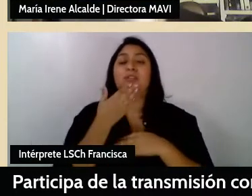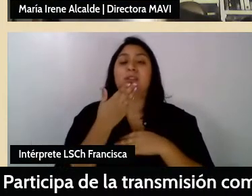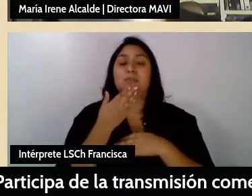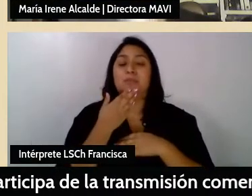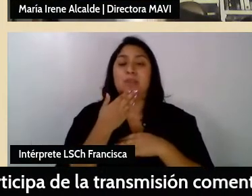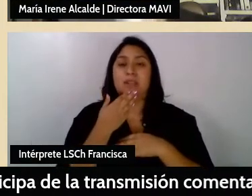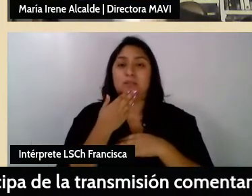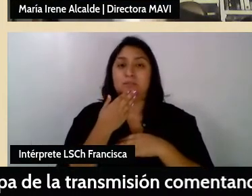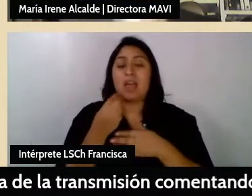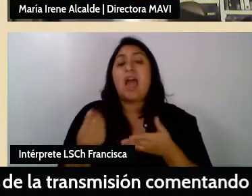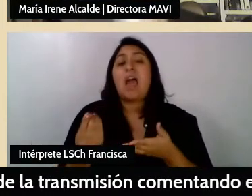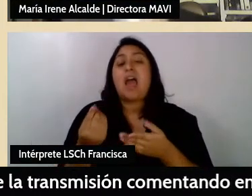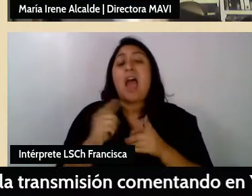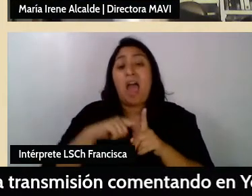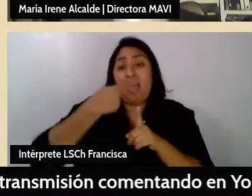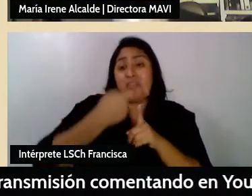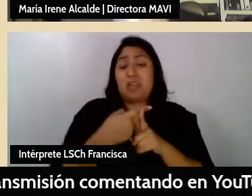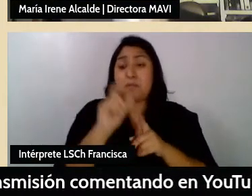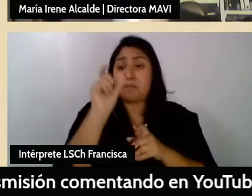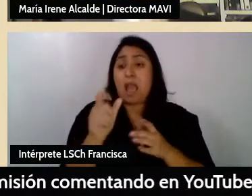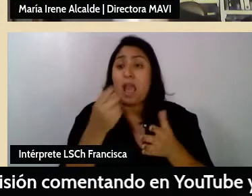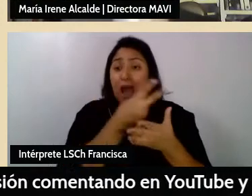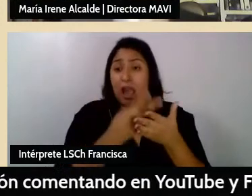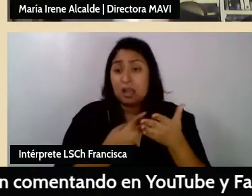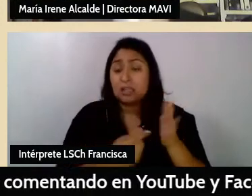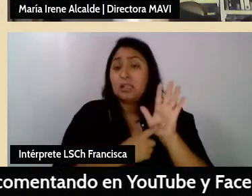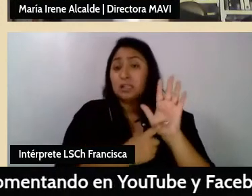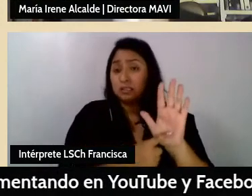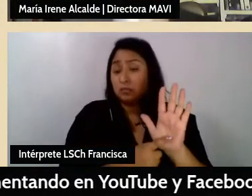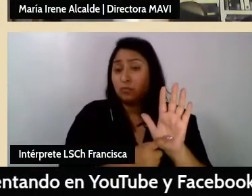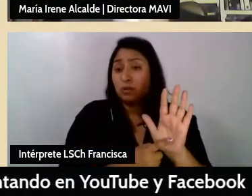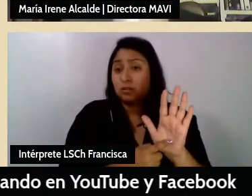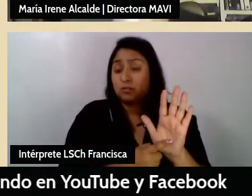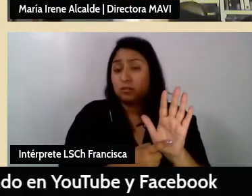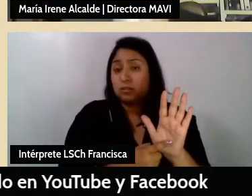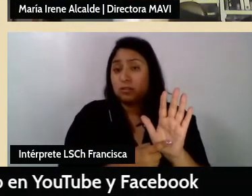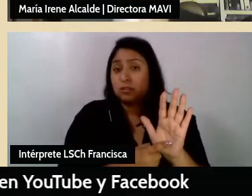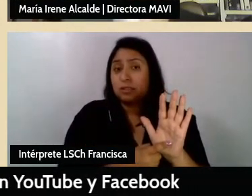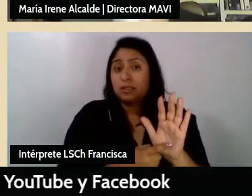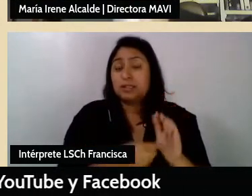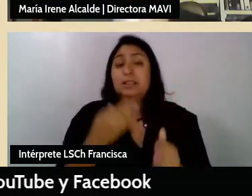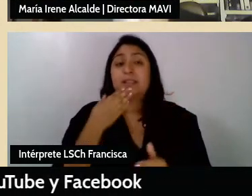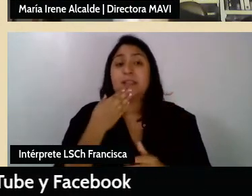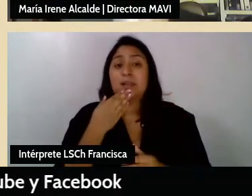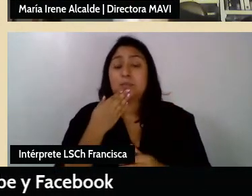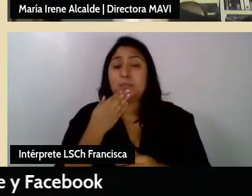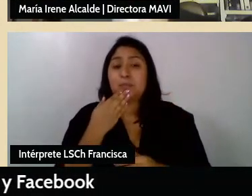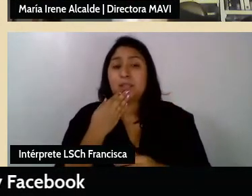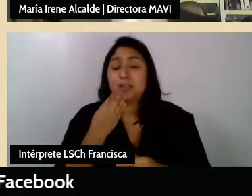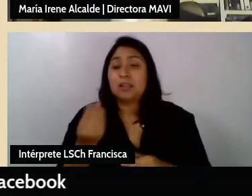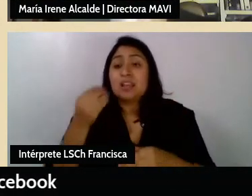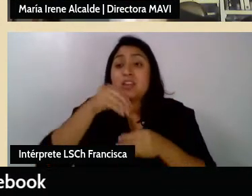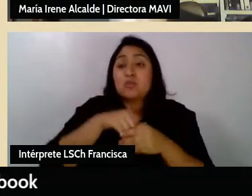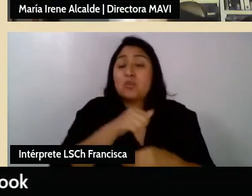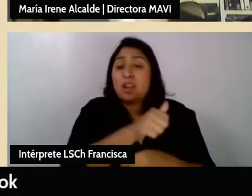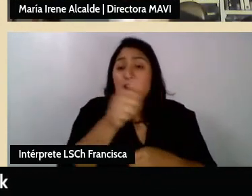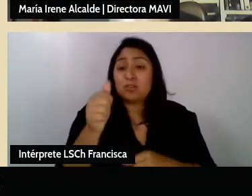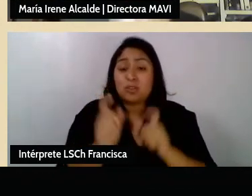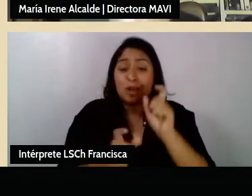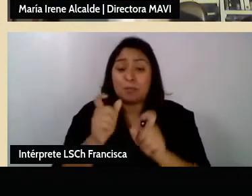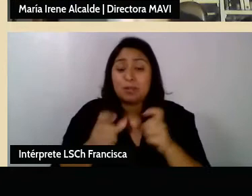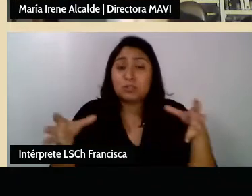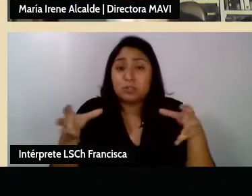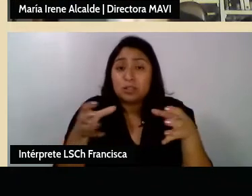artistas que están exhibidos en la muestra, como el hecho de considerar a todas las personas del equipo,